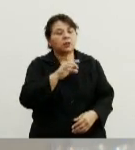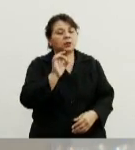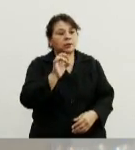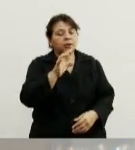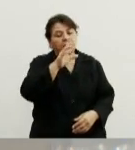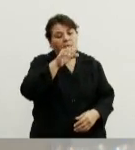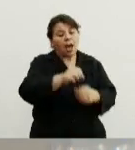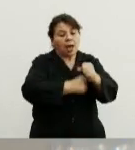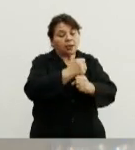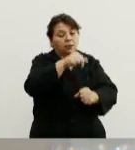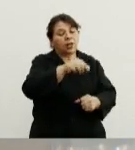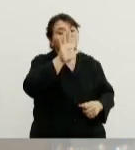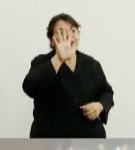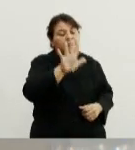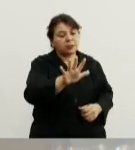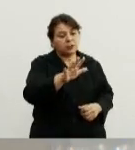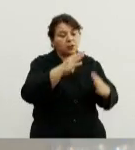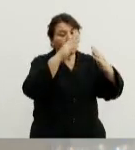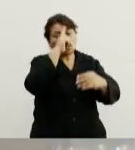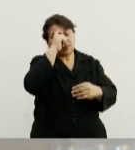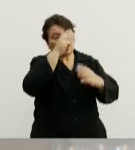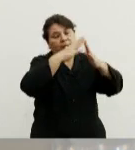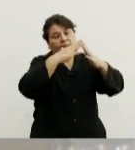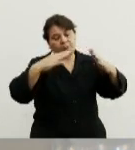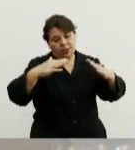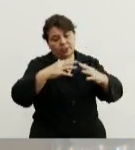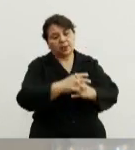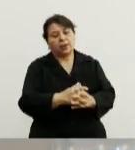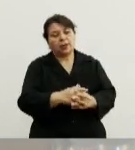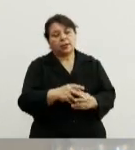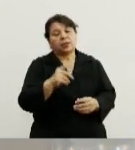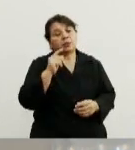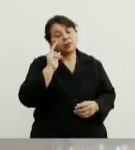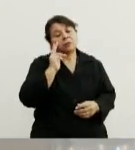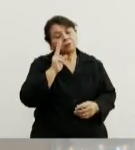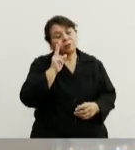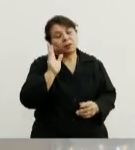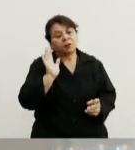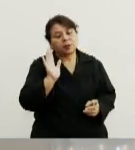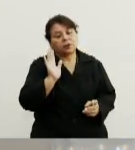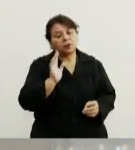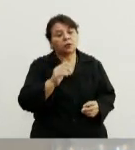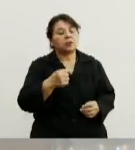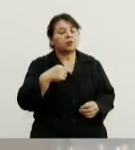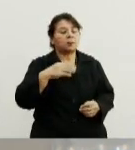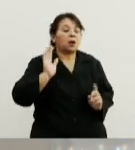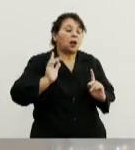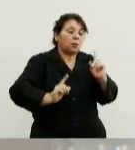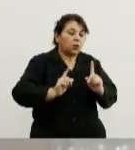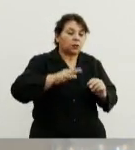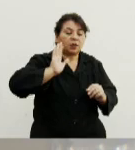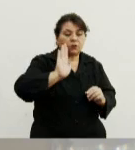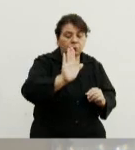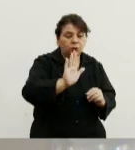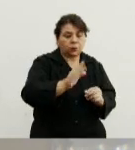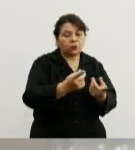campaña y lógicamente evaluando si así lo requiriera la oportunidad